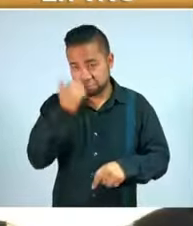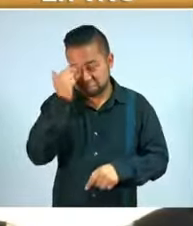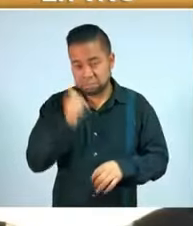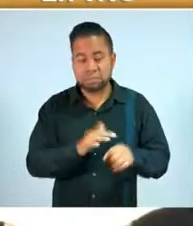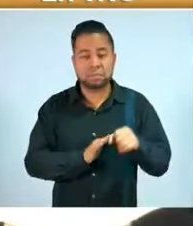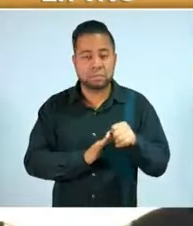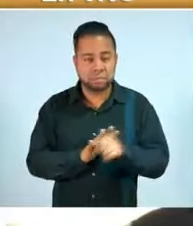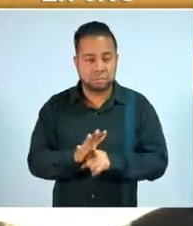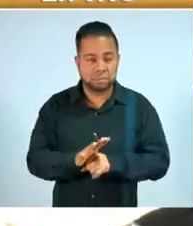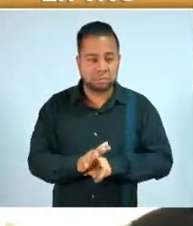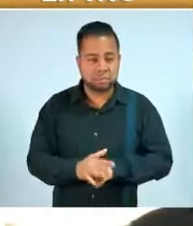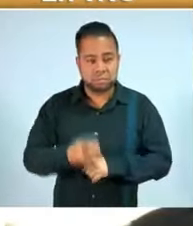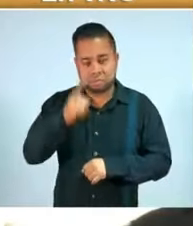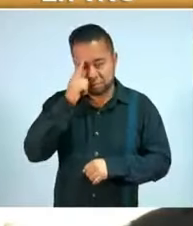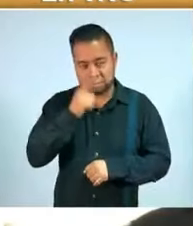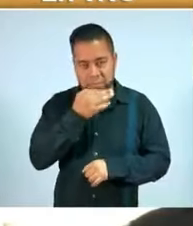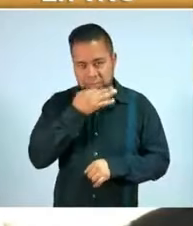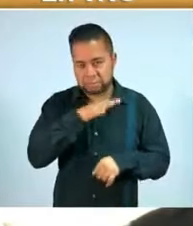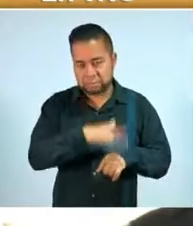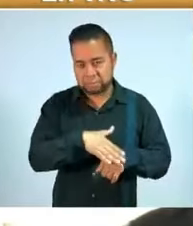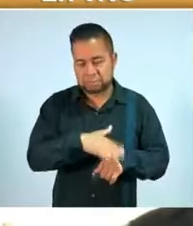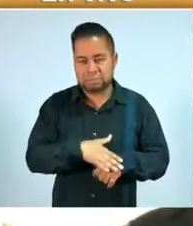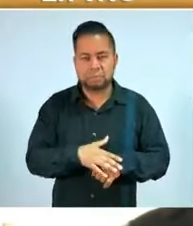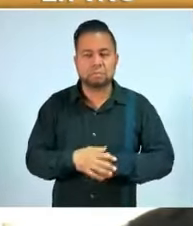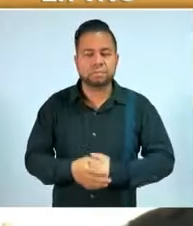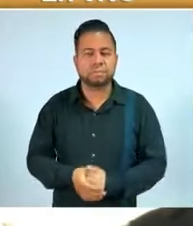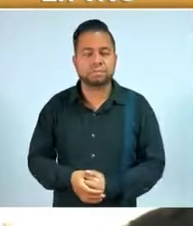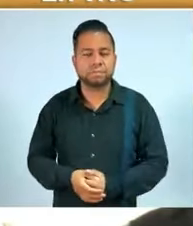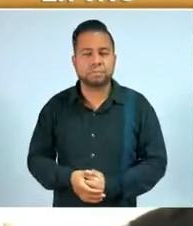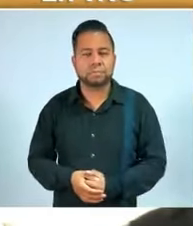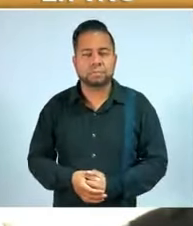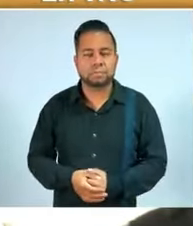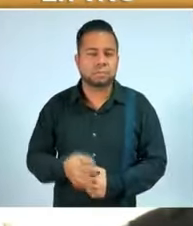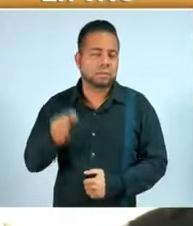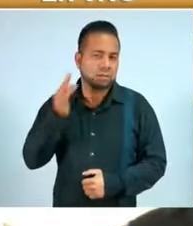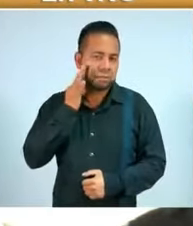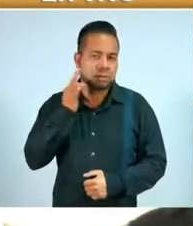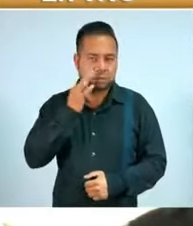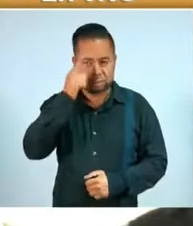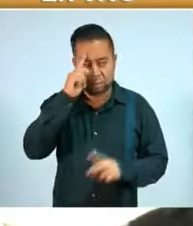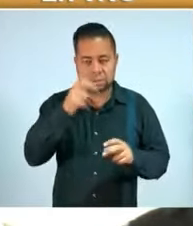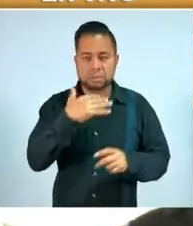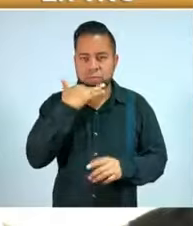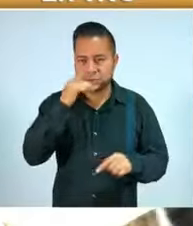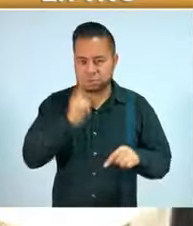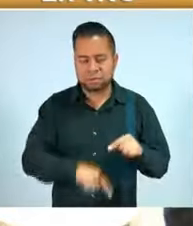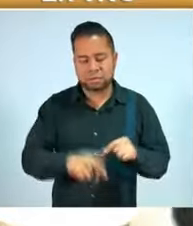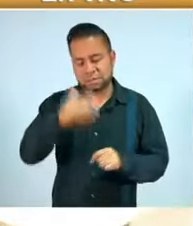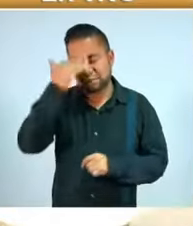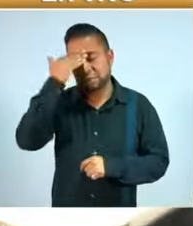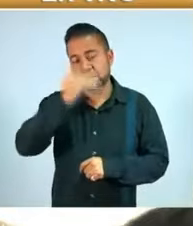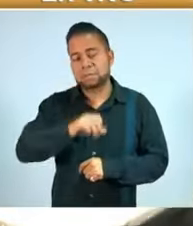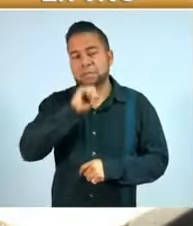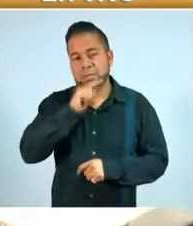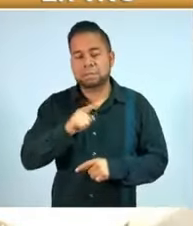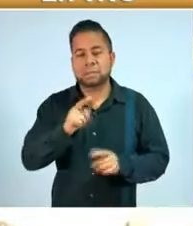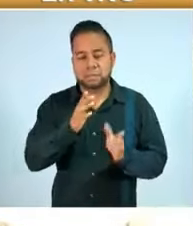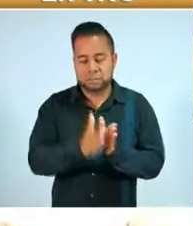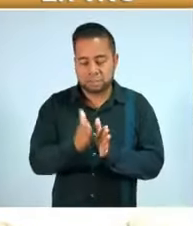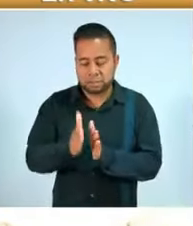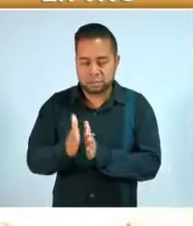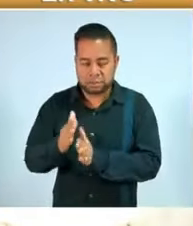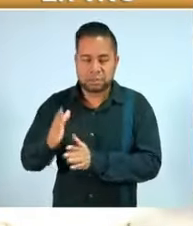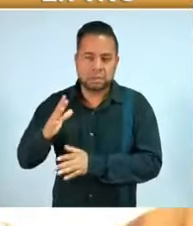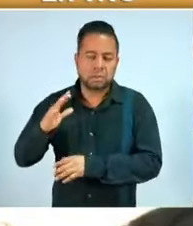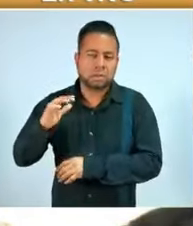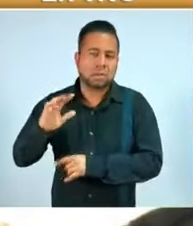también en el conocimiento de la Fiscalía Anticorrupción, también de carpetas que ya tienen